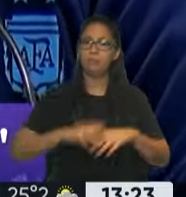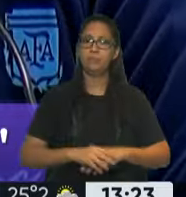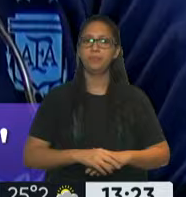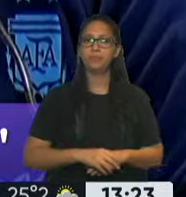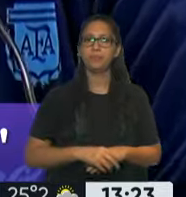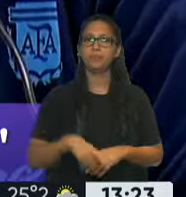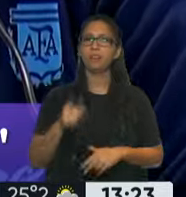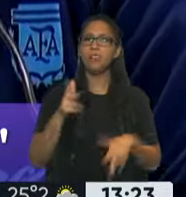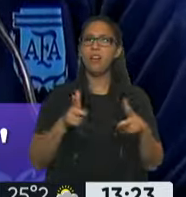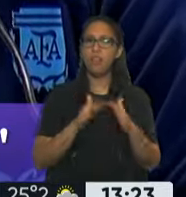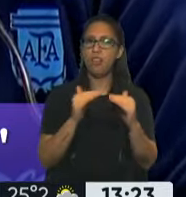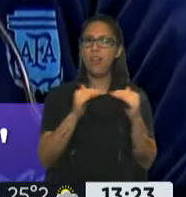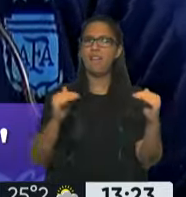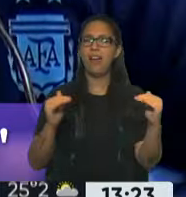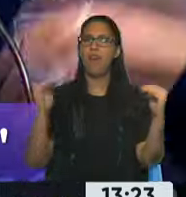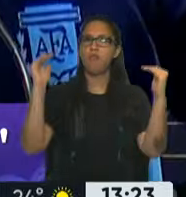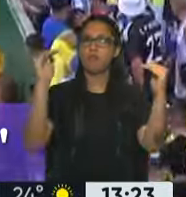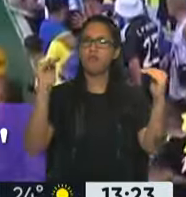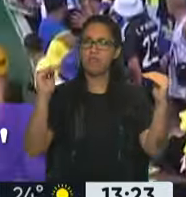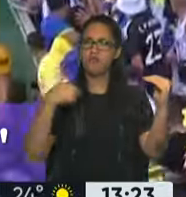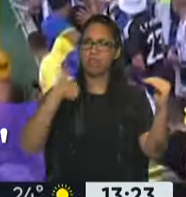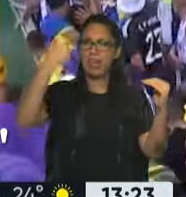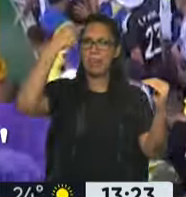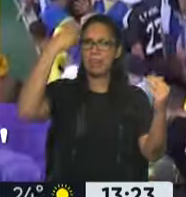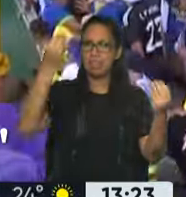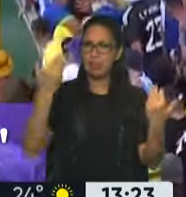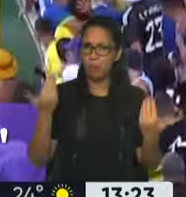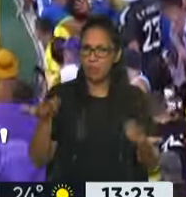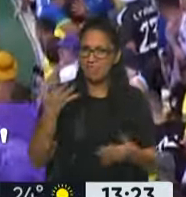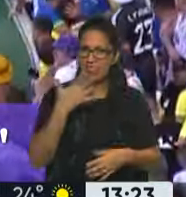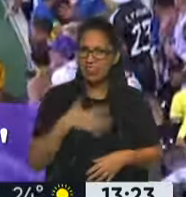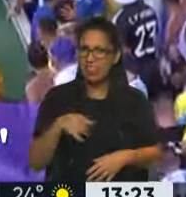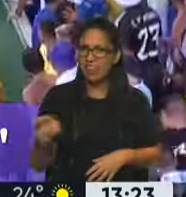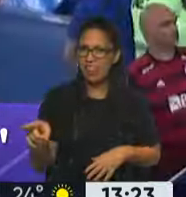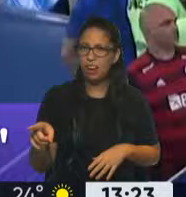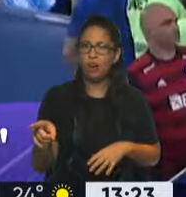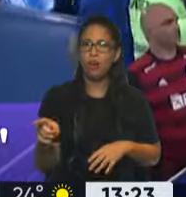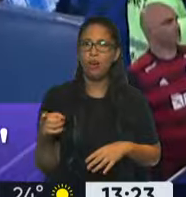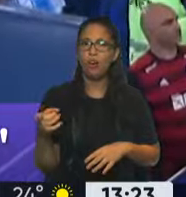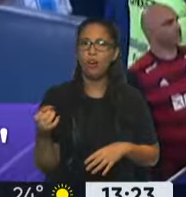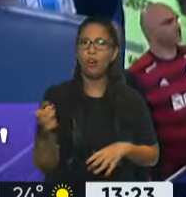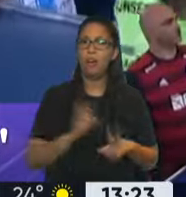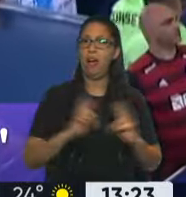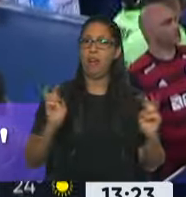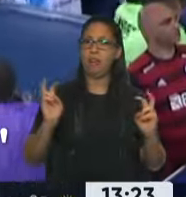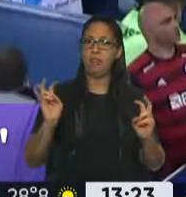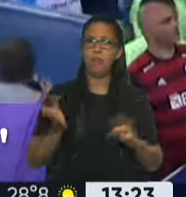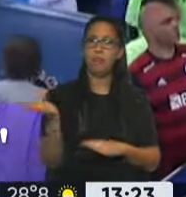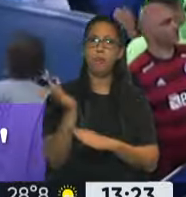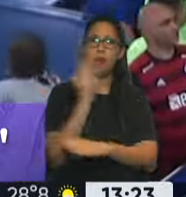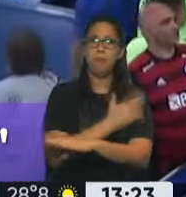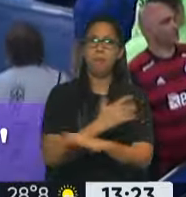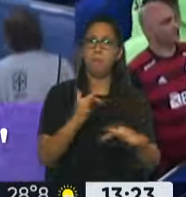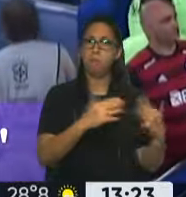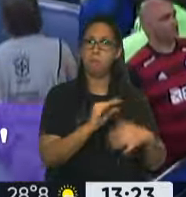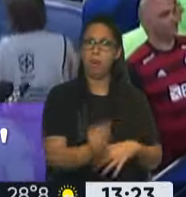alta, lo que puede pasar por su cabeza y demás. Digo, quizá la alarma fue el perder un partido,